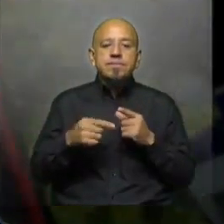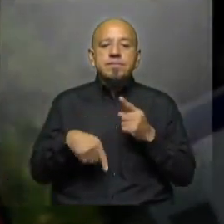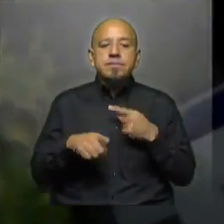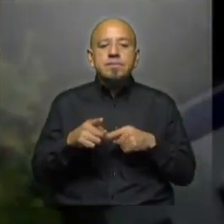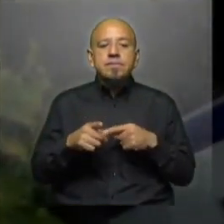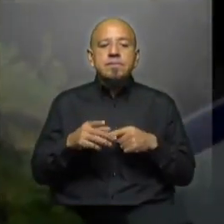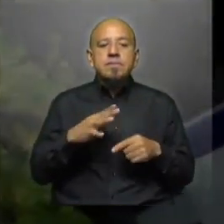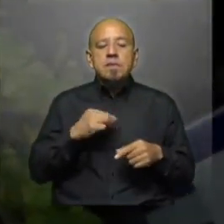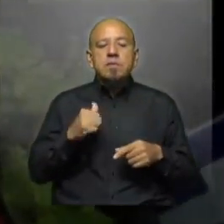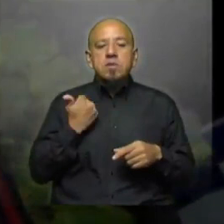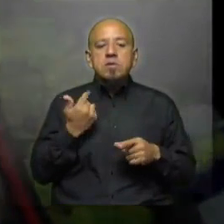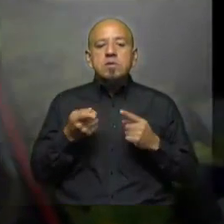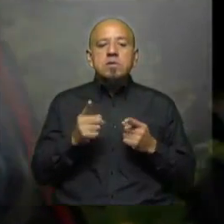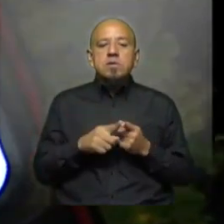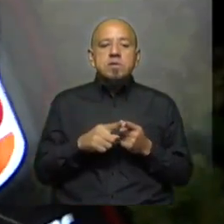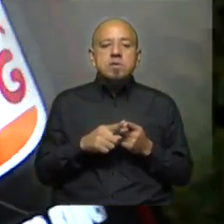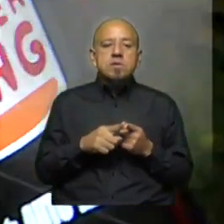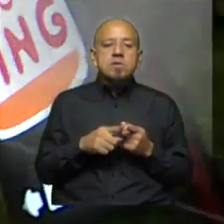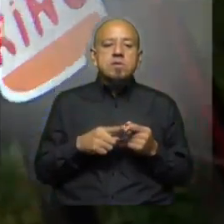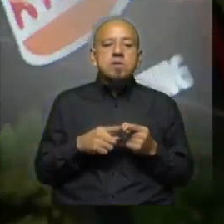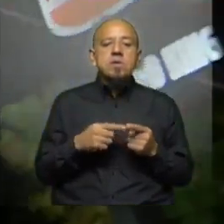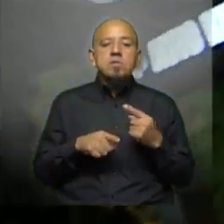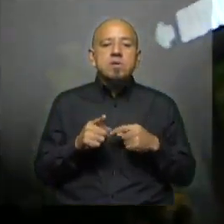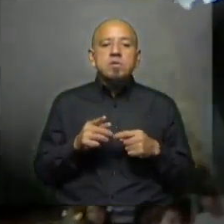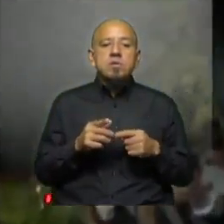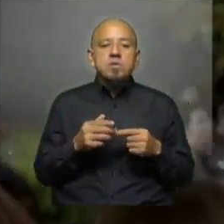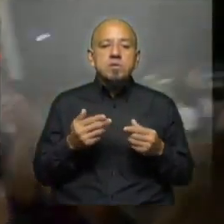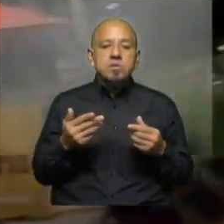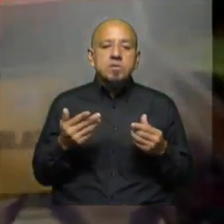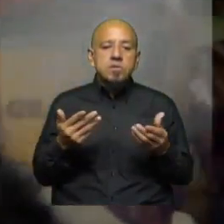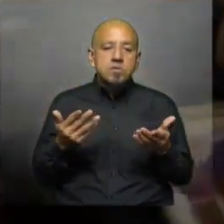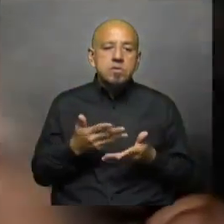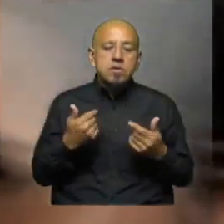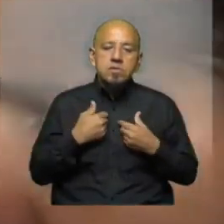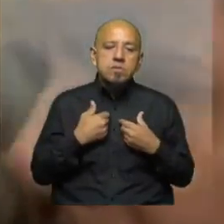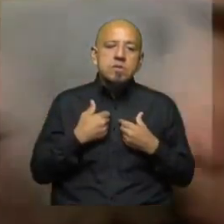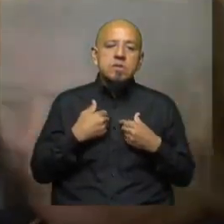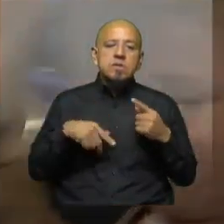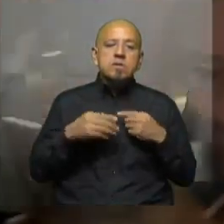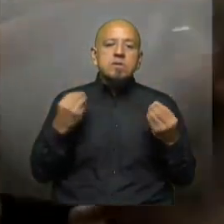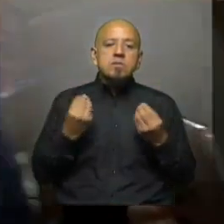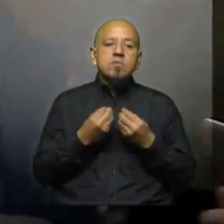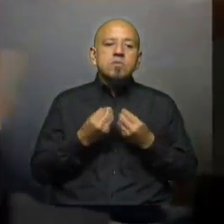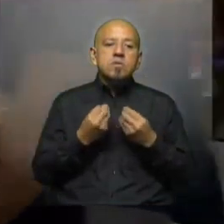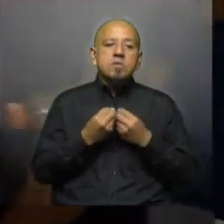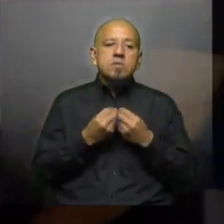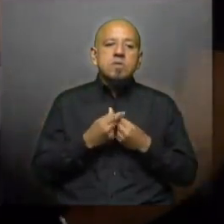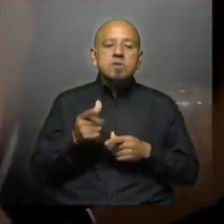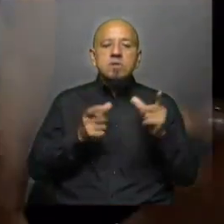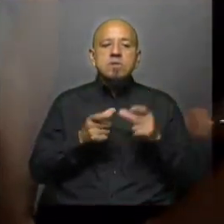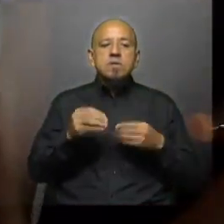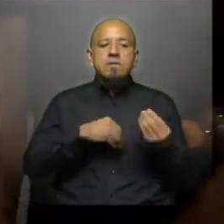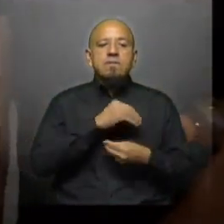acá, aprovechás para acercarte. Pero más allá de esto, me encanta la cantidad de gente enorme que hay,